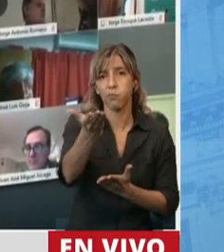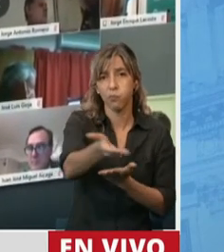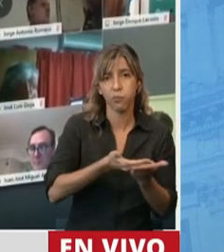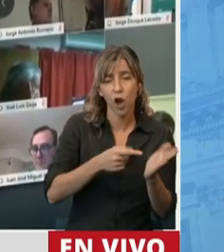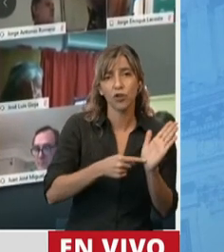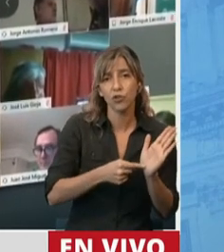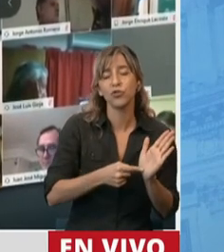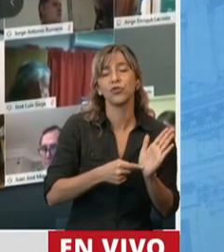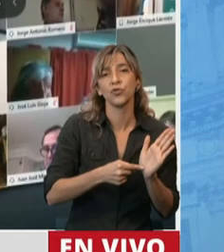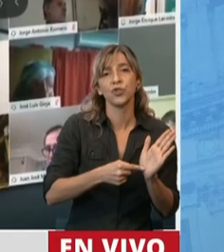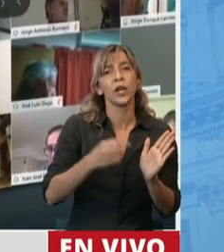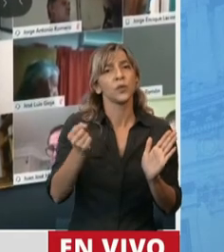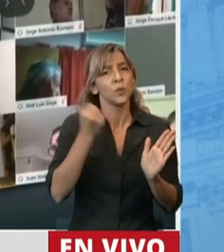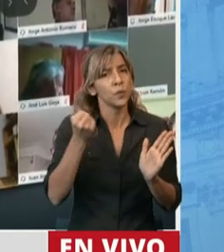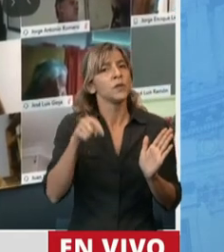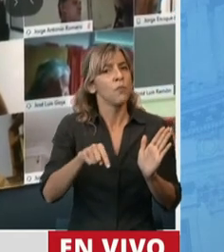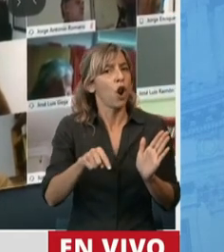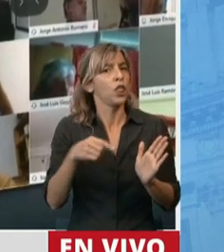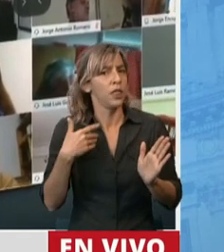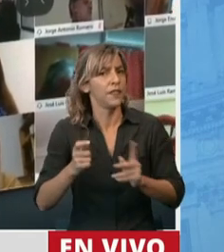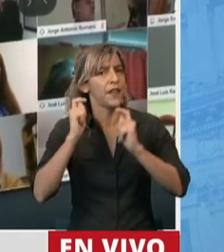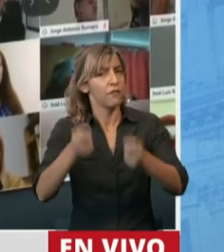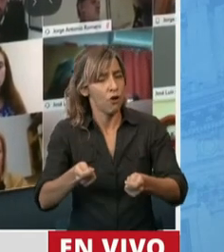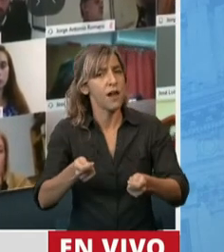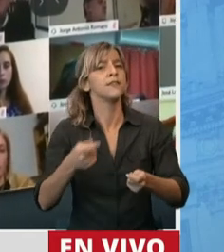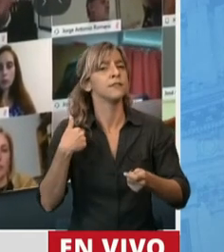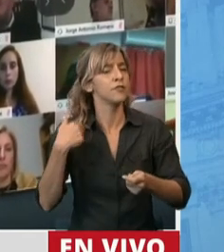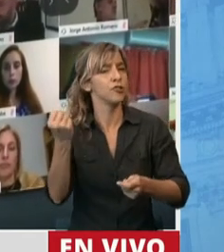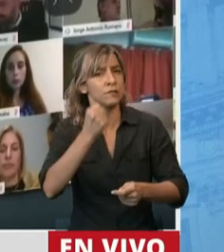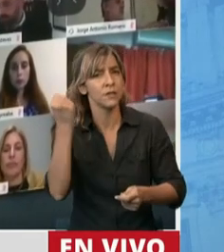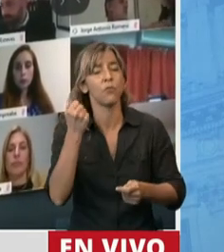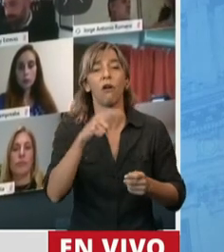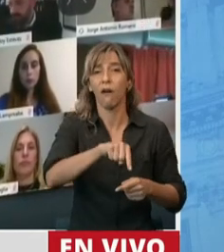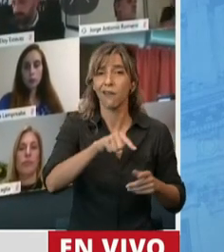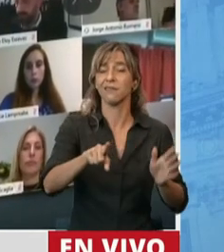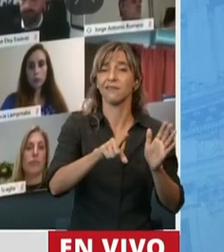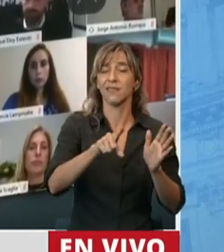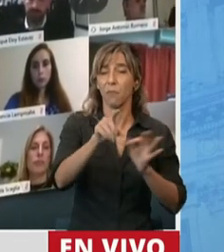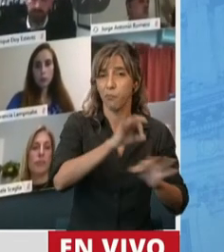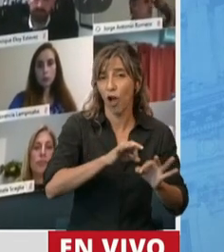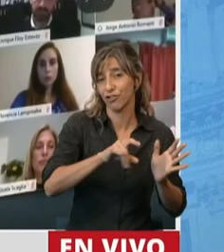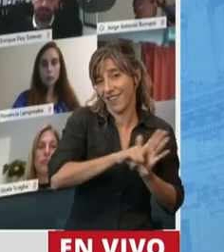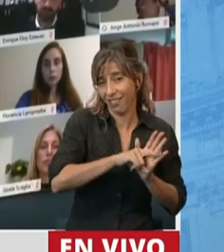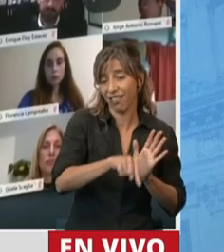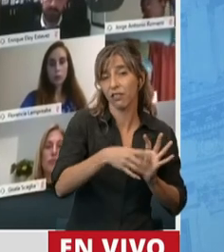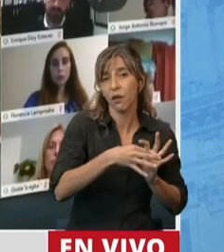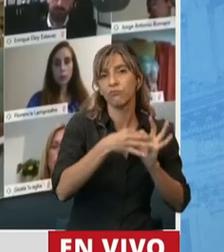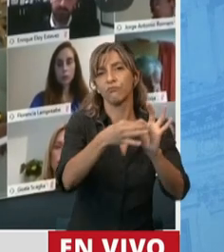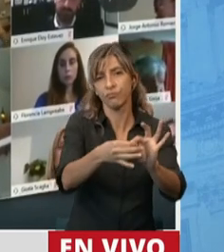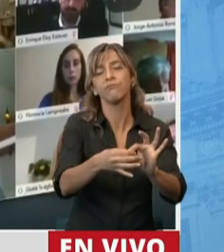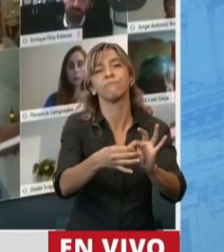pacientes recuperados del virus del COVID-19, no caben dudas que va en consonancia con ese llamado a la unidad